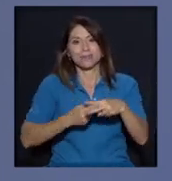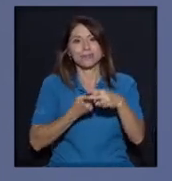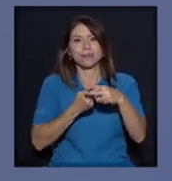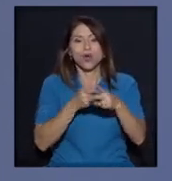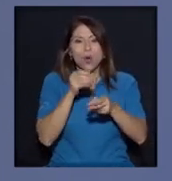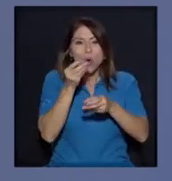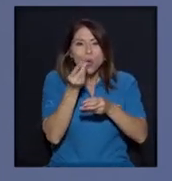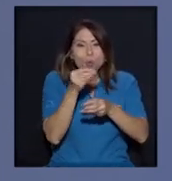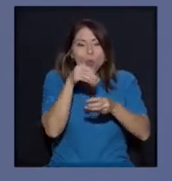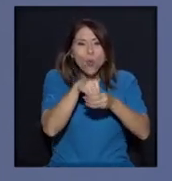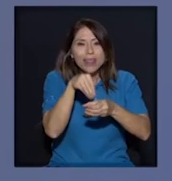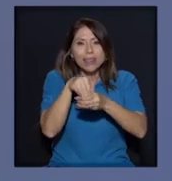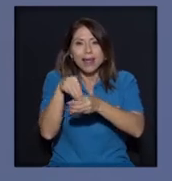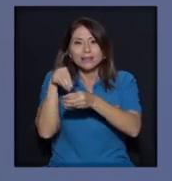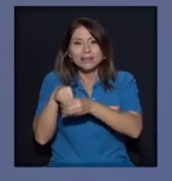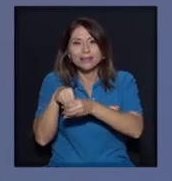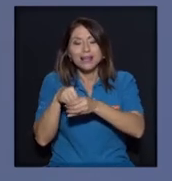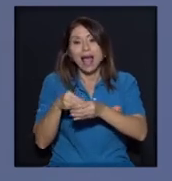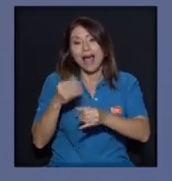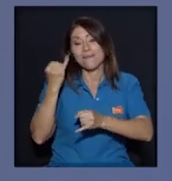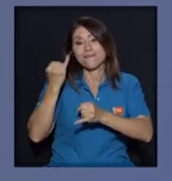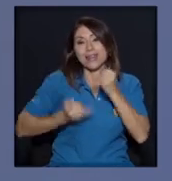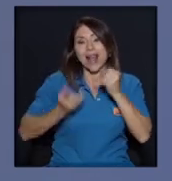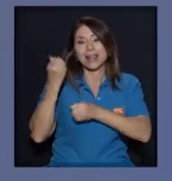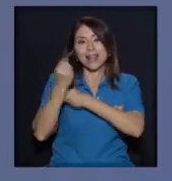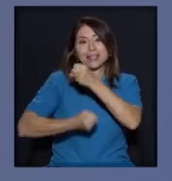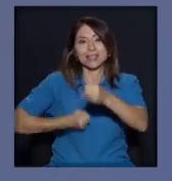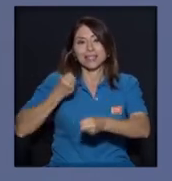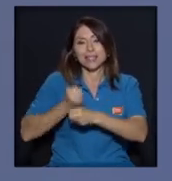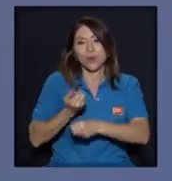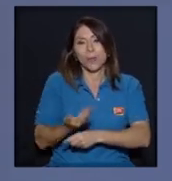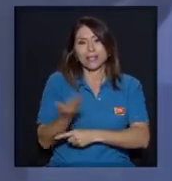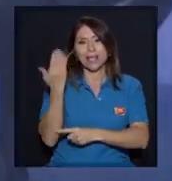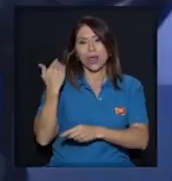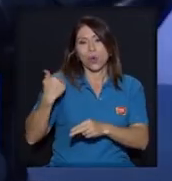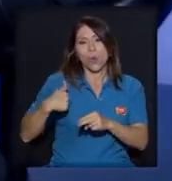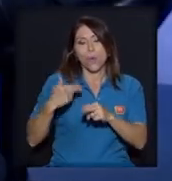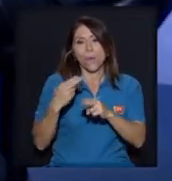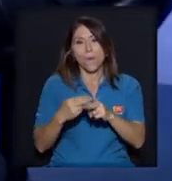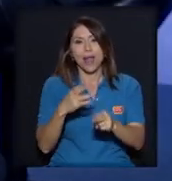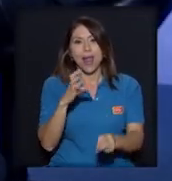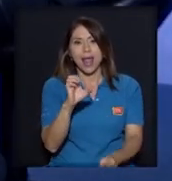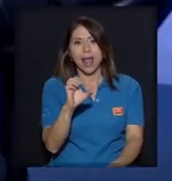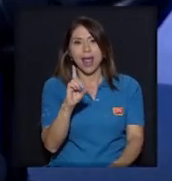hacia el final del siglo pasado, don